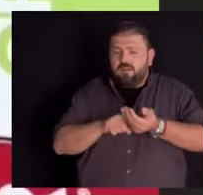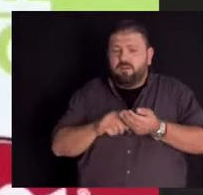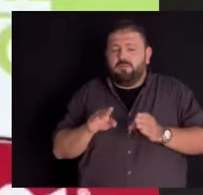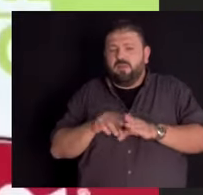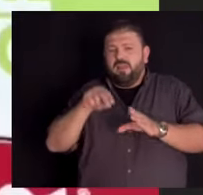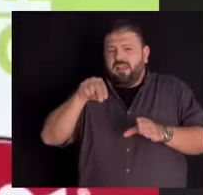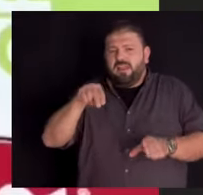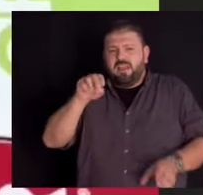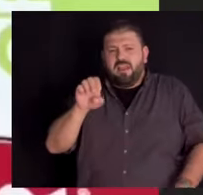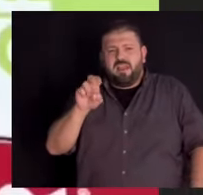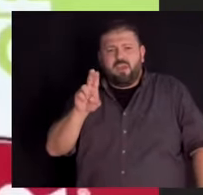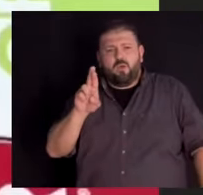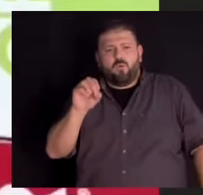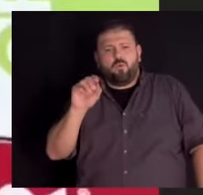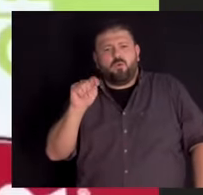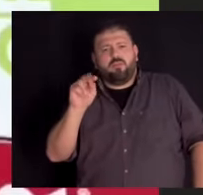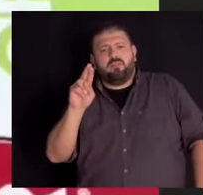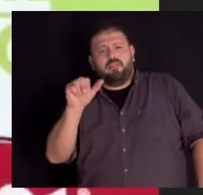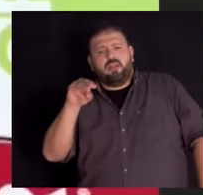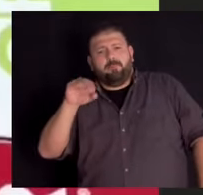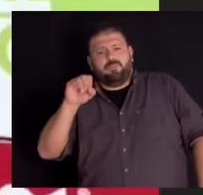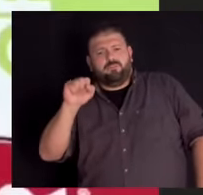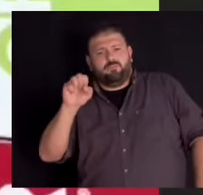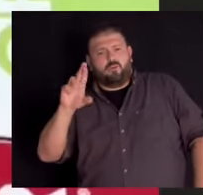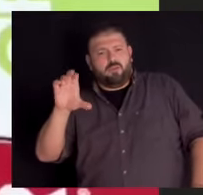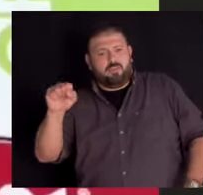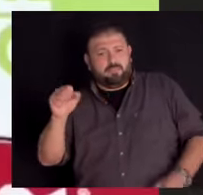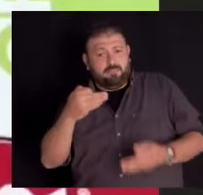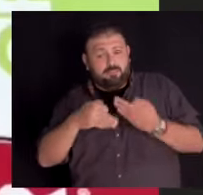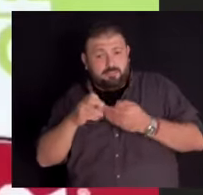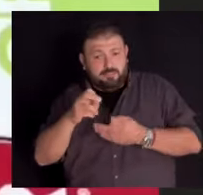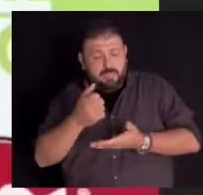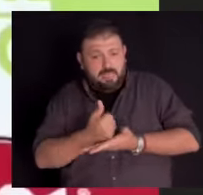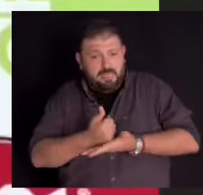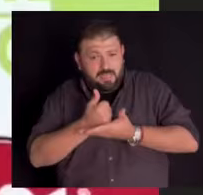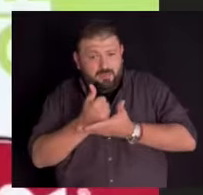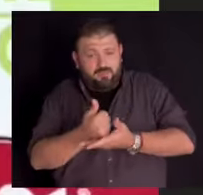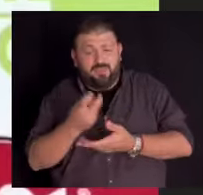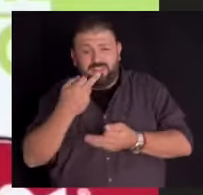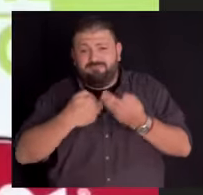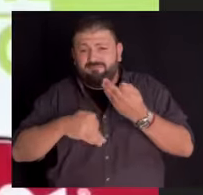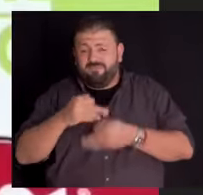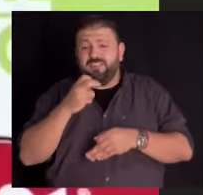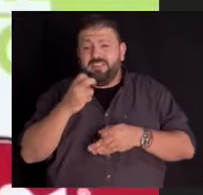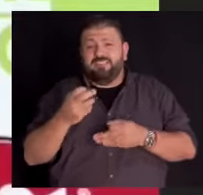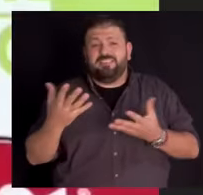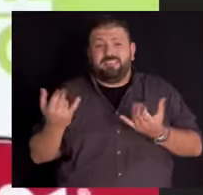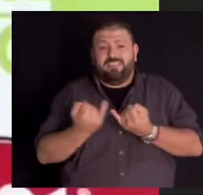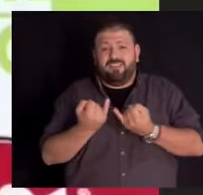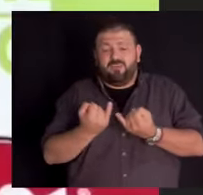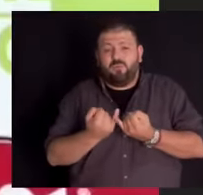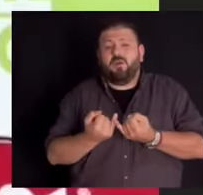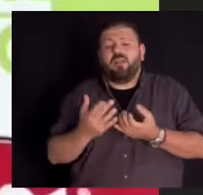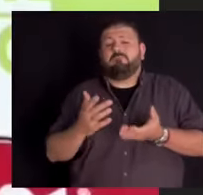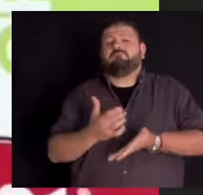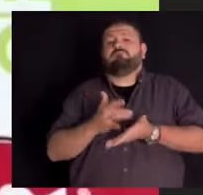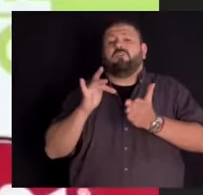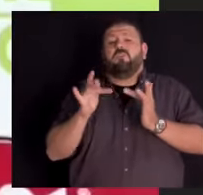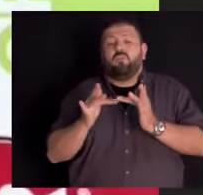neurotransmisores. Y los neurotransmisores, como bien estábamos platicando, son los que van a hacer esta pequeña conexión entre las